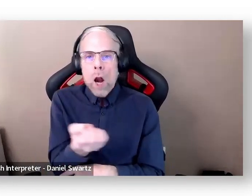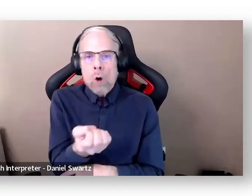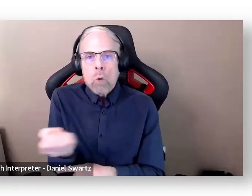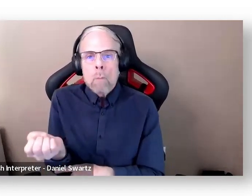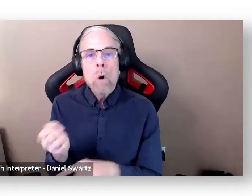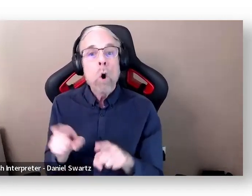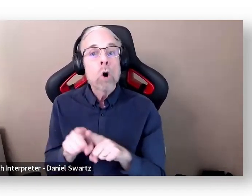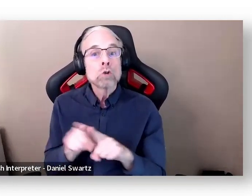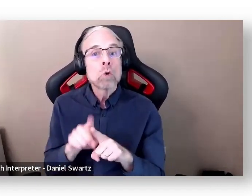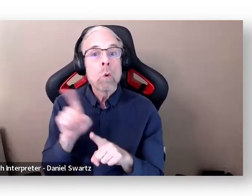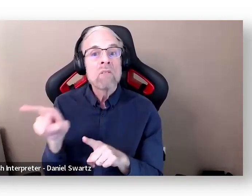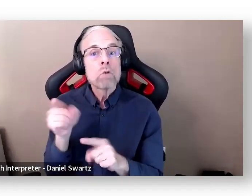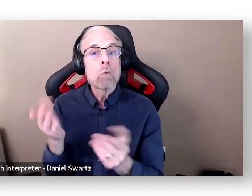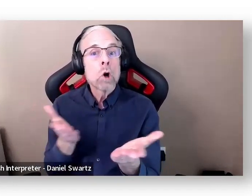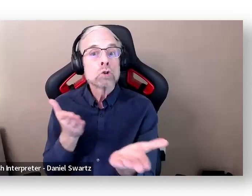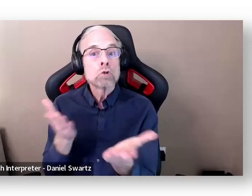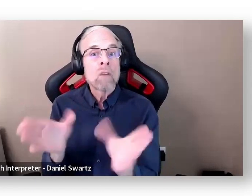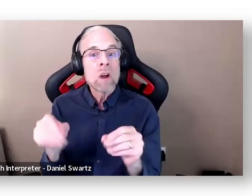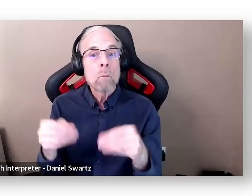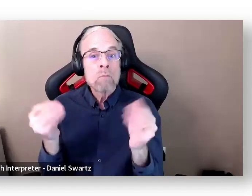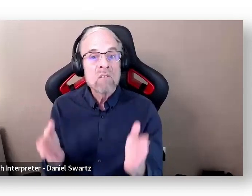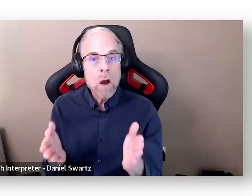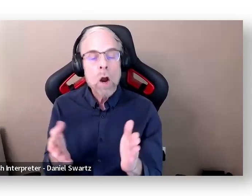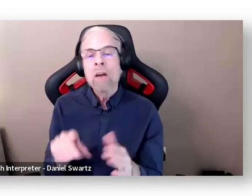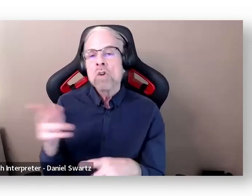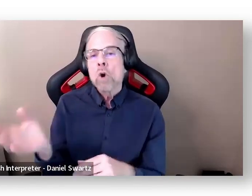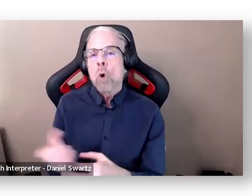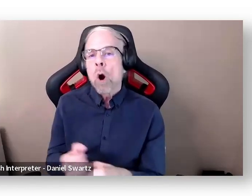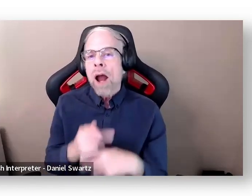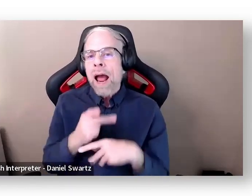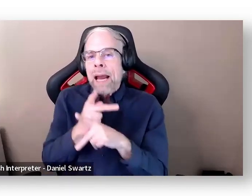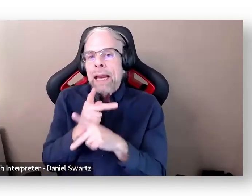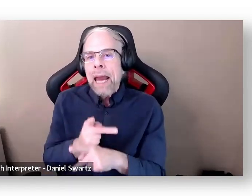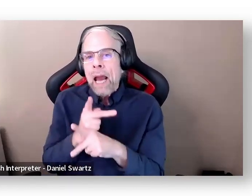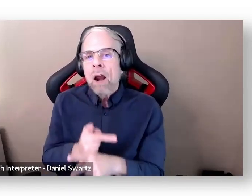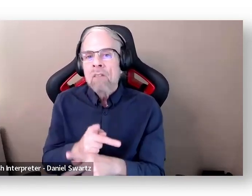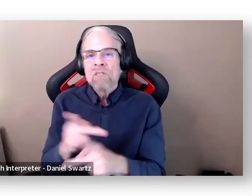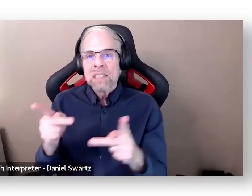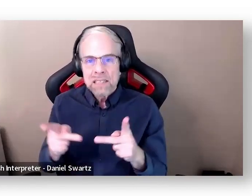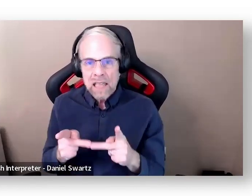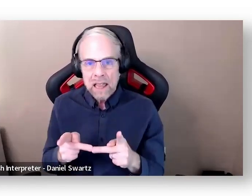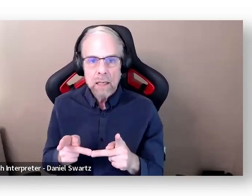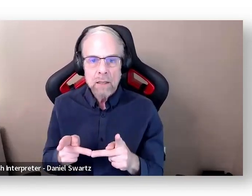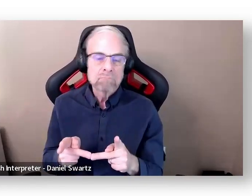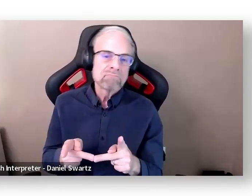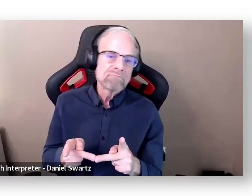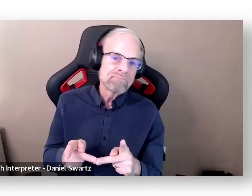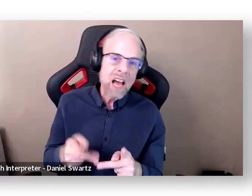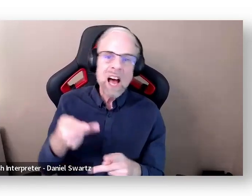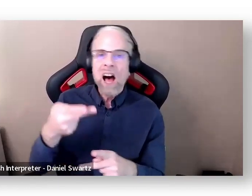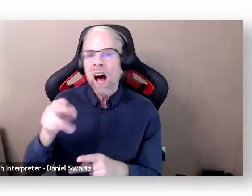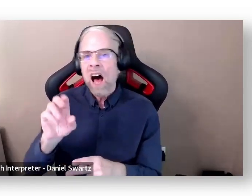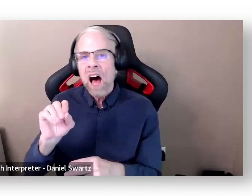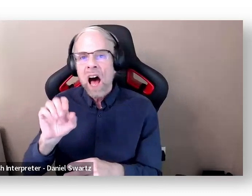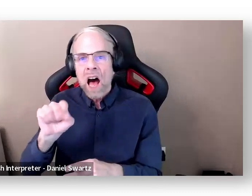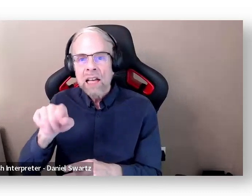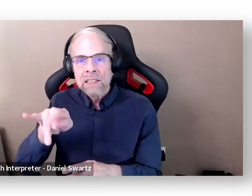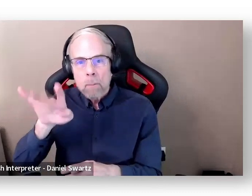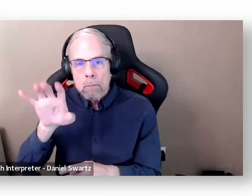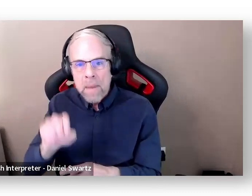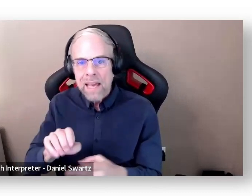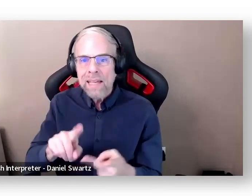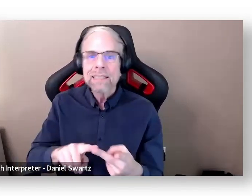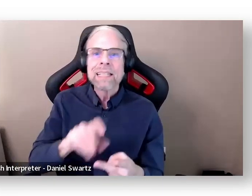requiere electricidad para sus aparatos, pero también, pero si es una agencia de cuidado,